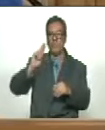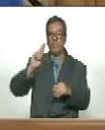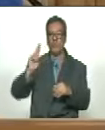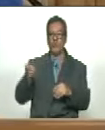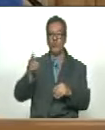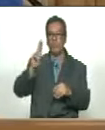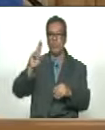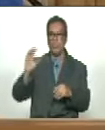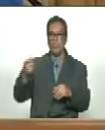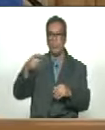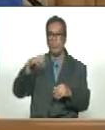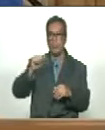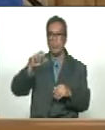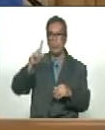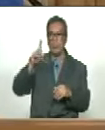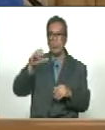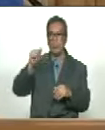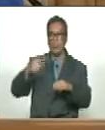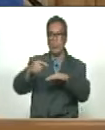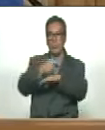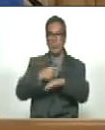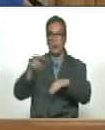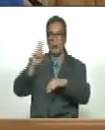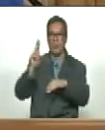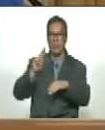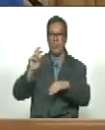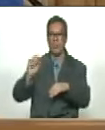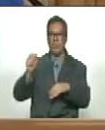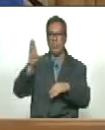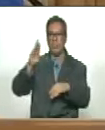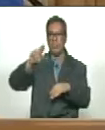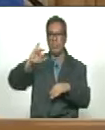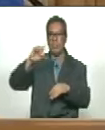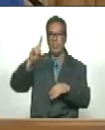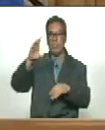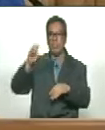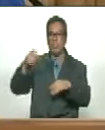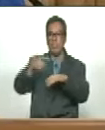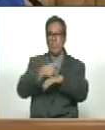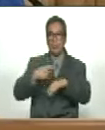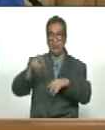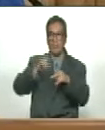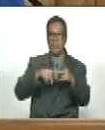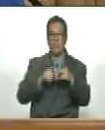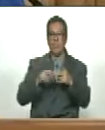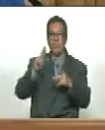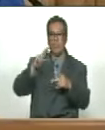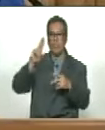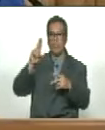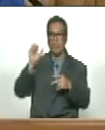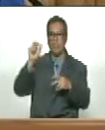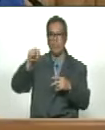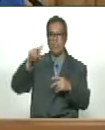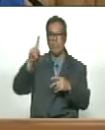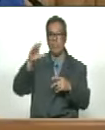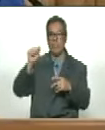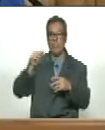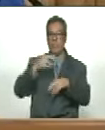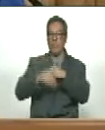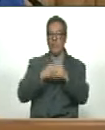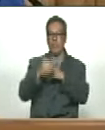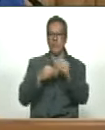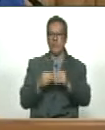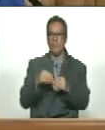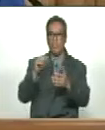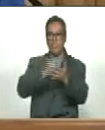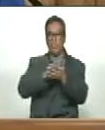Uganda, concurrente ante el Gobierno de la República de Burundi y el Gobierno de la República de Ruanda. De conformidad con lo